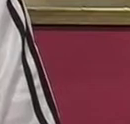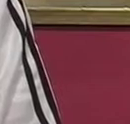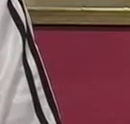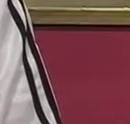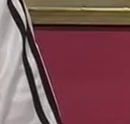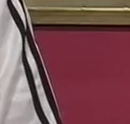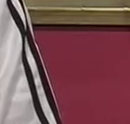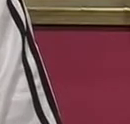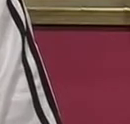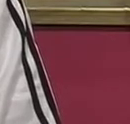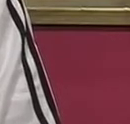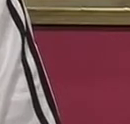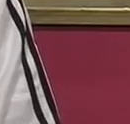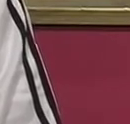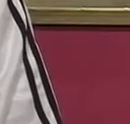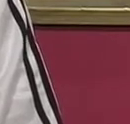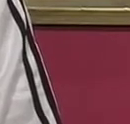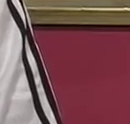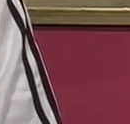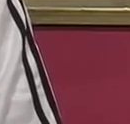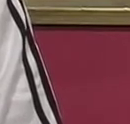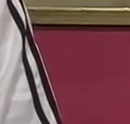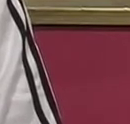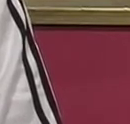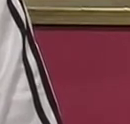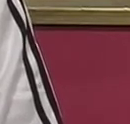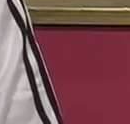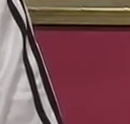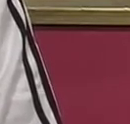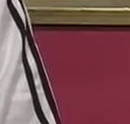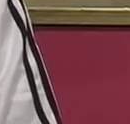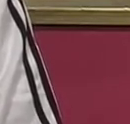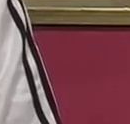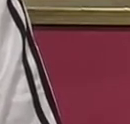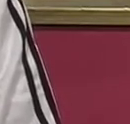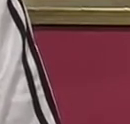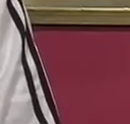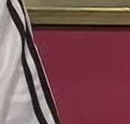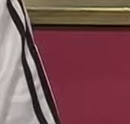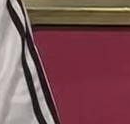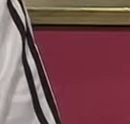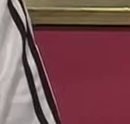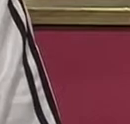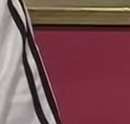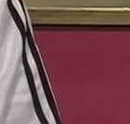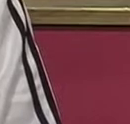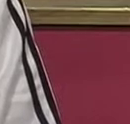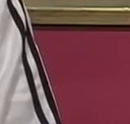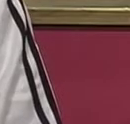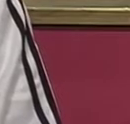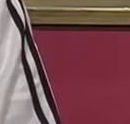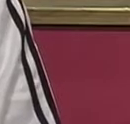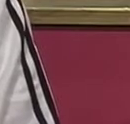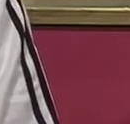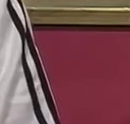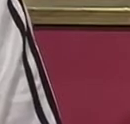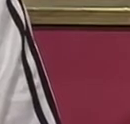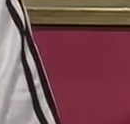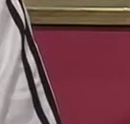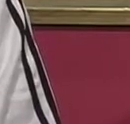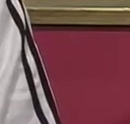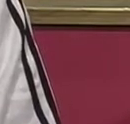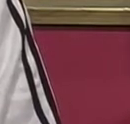de lo que es ser lleno del Espíritu Santo vemos acá este hombre Pedro el apóstol Pedro inspirado por el espíritu santo dice